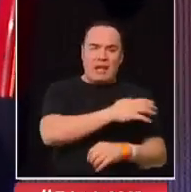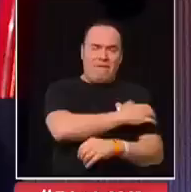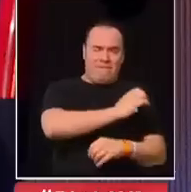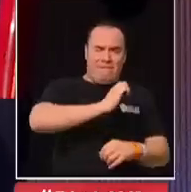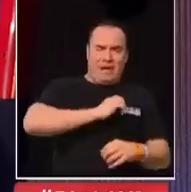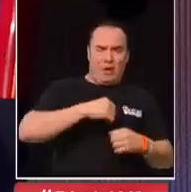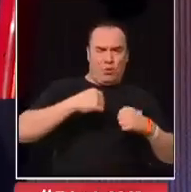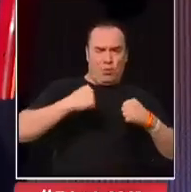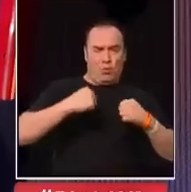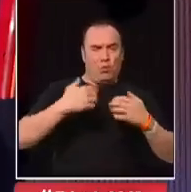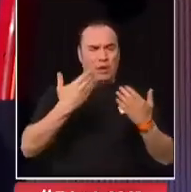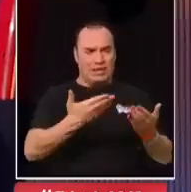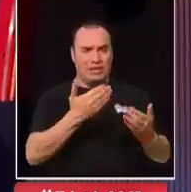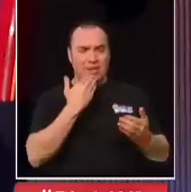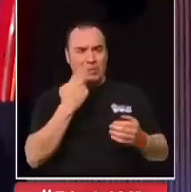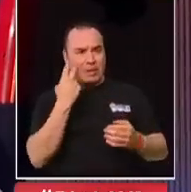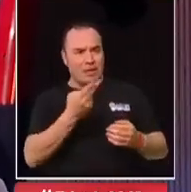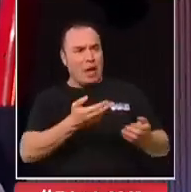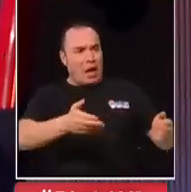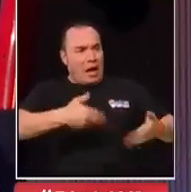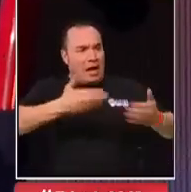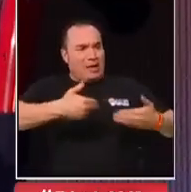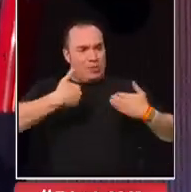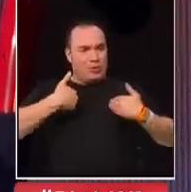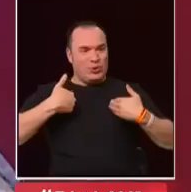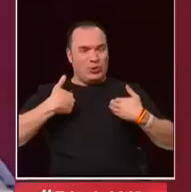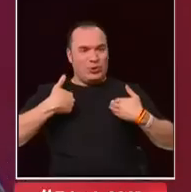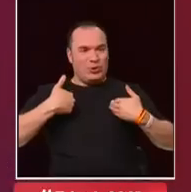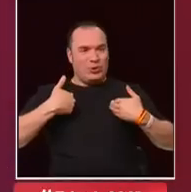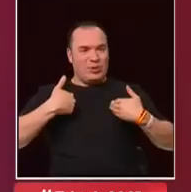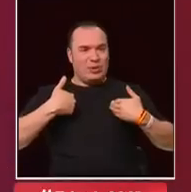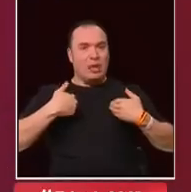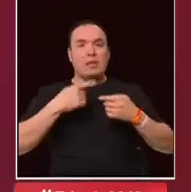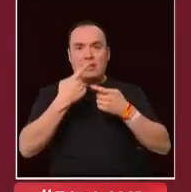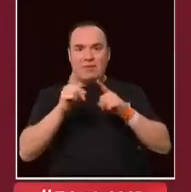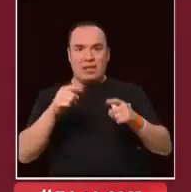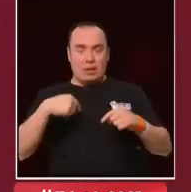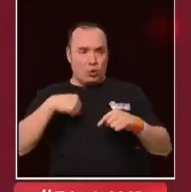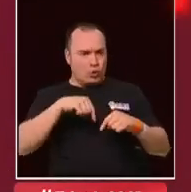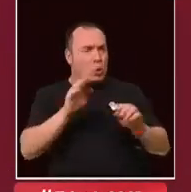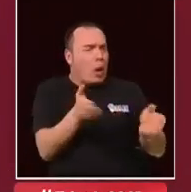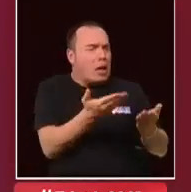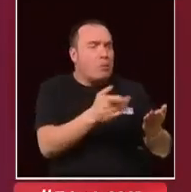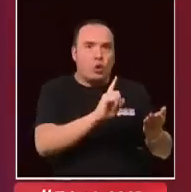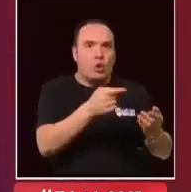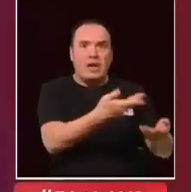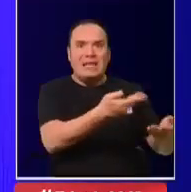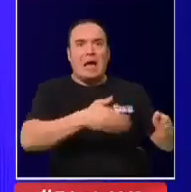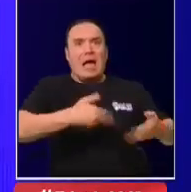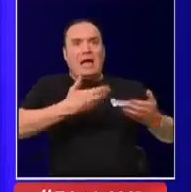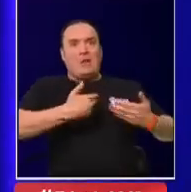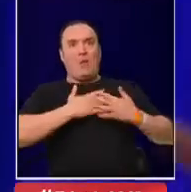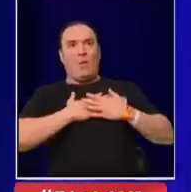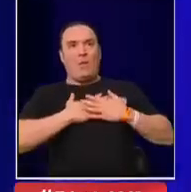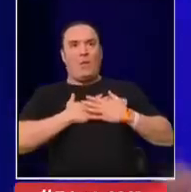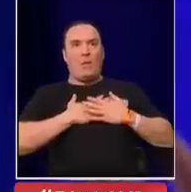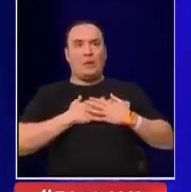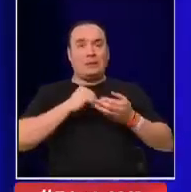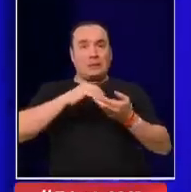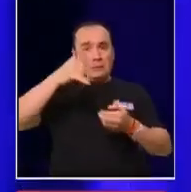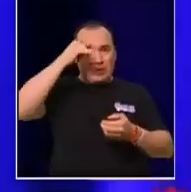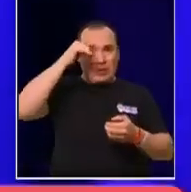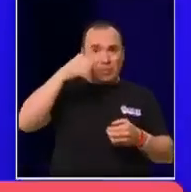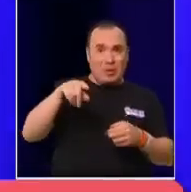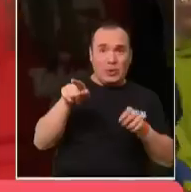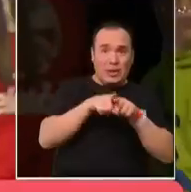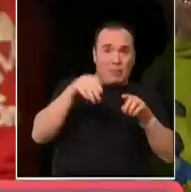que nos subía el ánimo a nosotros, nos inyectaba de fe a nosotros en vez de ser al revés. Así oye, que, perdóname, sí, pero es que si se ves. Nos está yendo él Pablito es, del